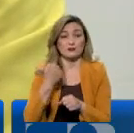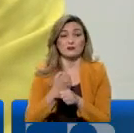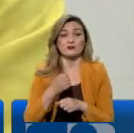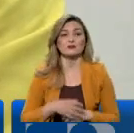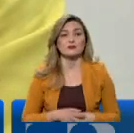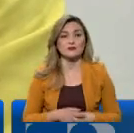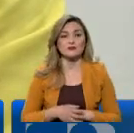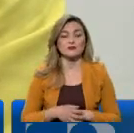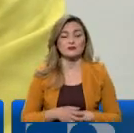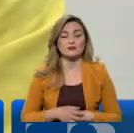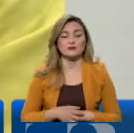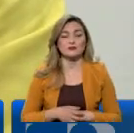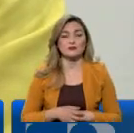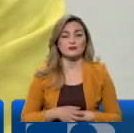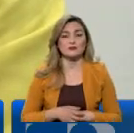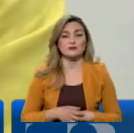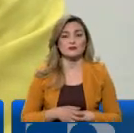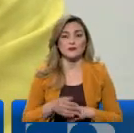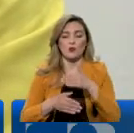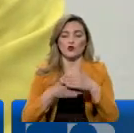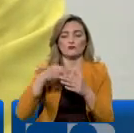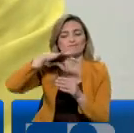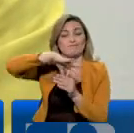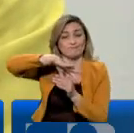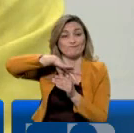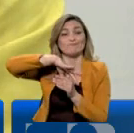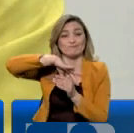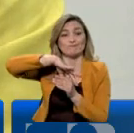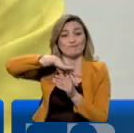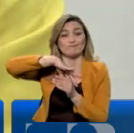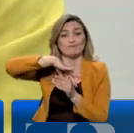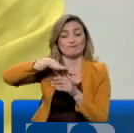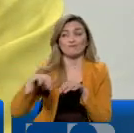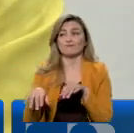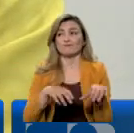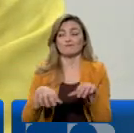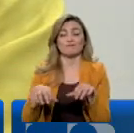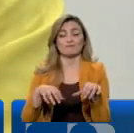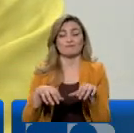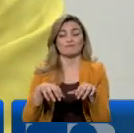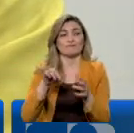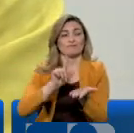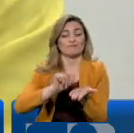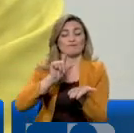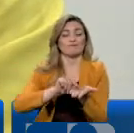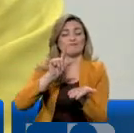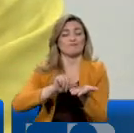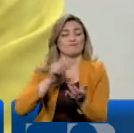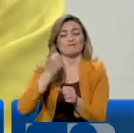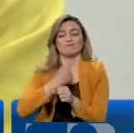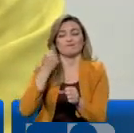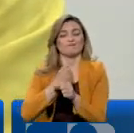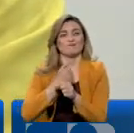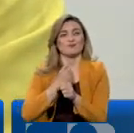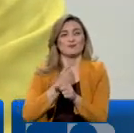de ser parte del proceso electoral con la actividad de imprimir, trabajar,